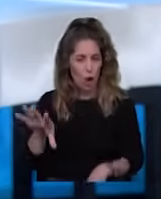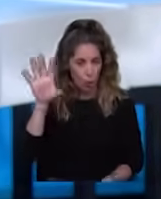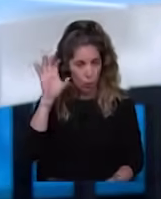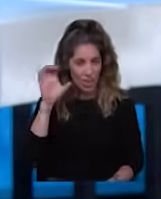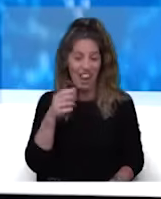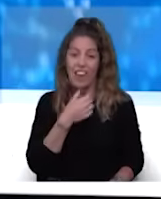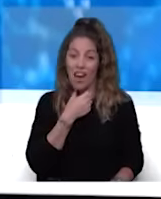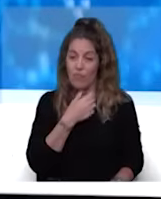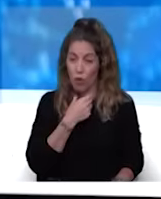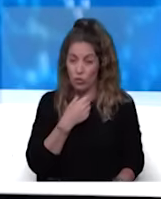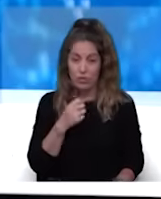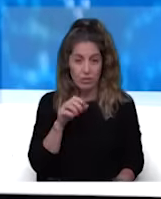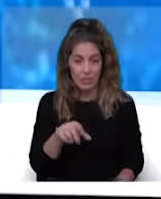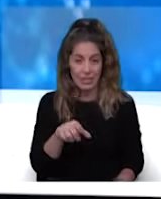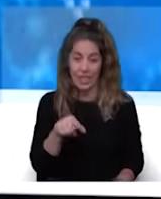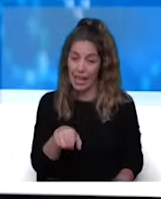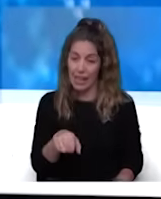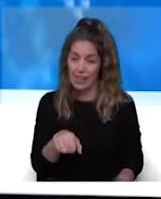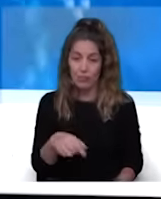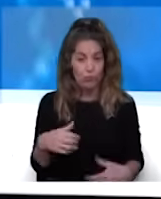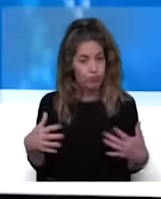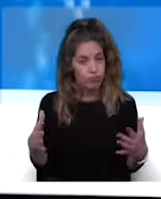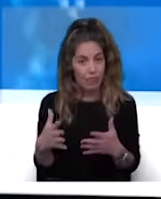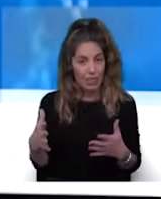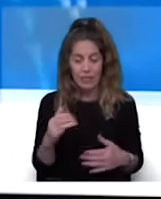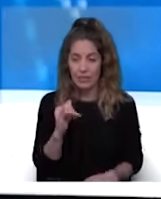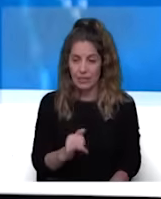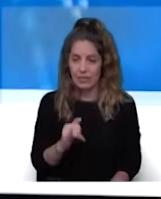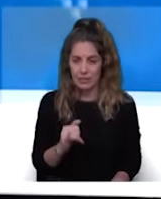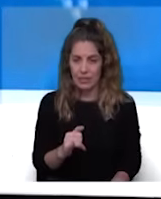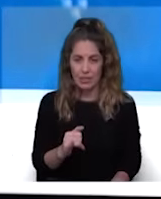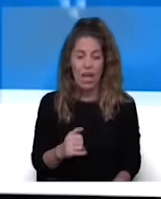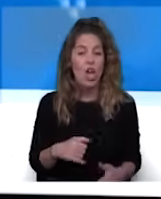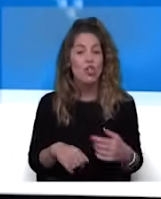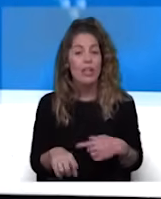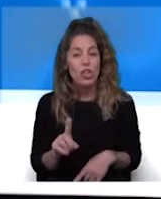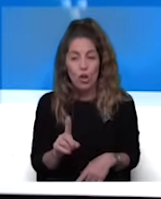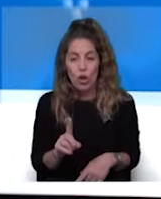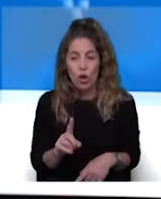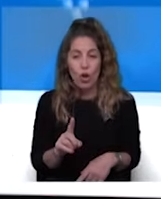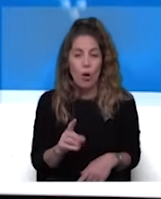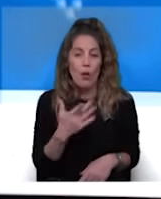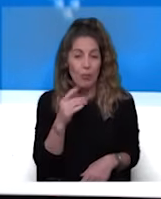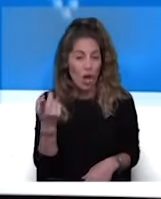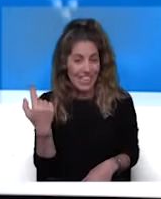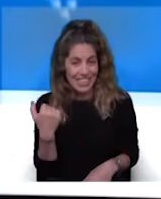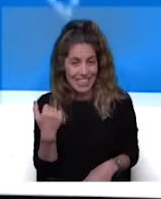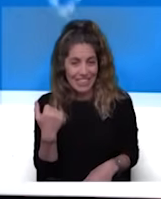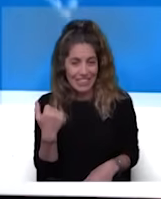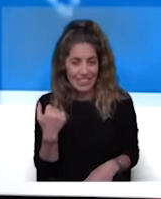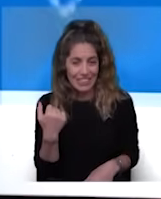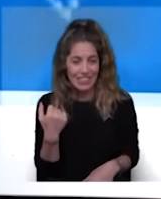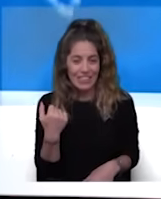escuchar la voz la propia voz de bardeo es impactante es impactante sí sobre todo por ejemplo ayer que estábamos con Marcelo